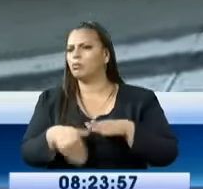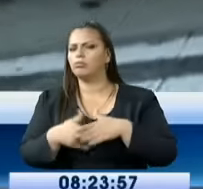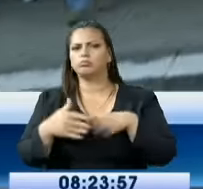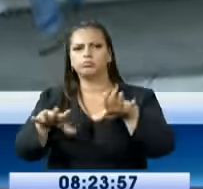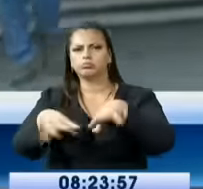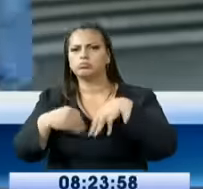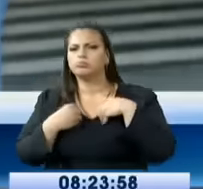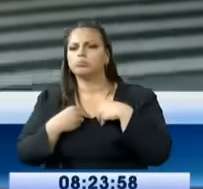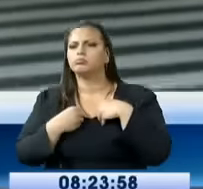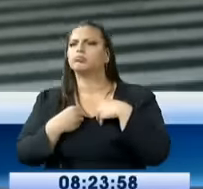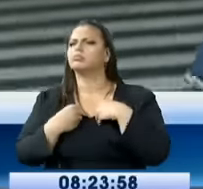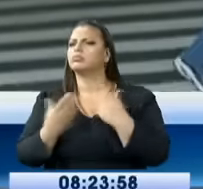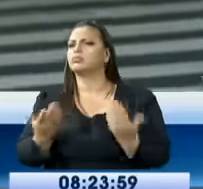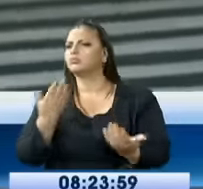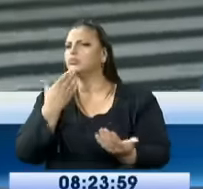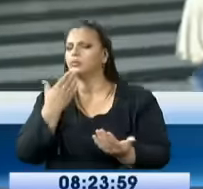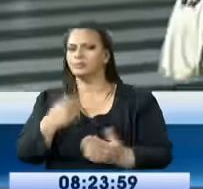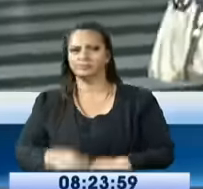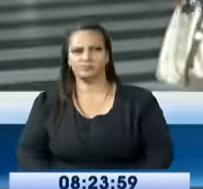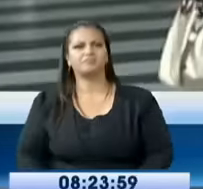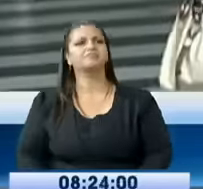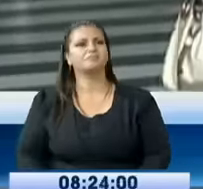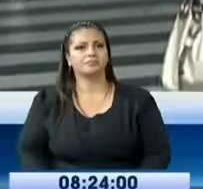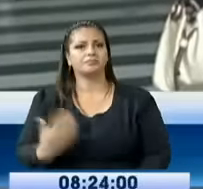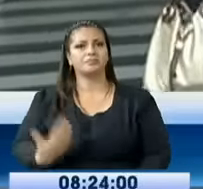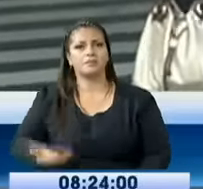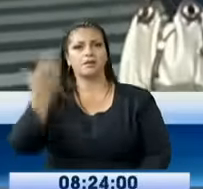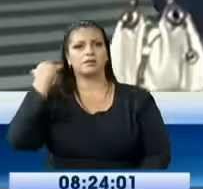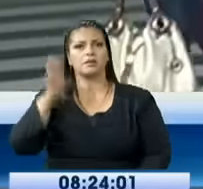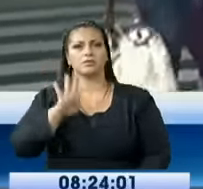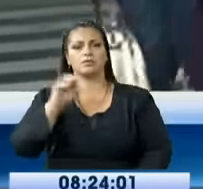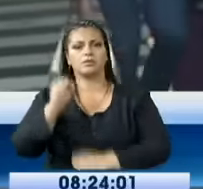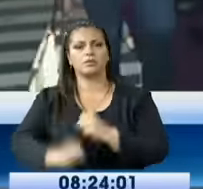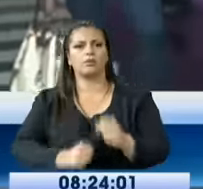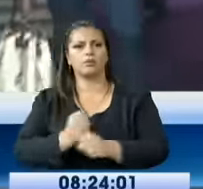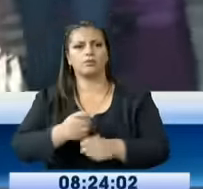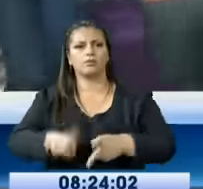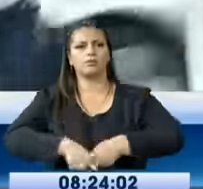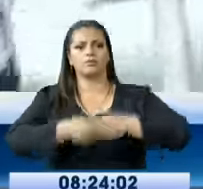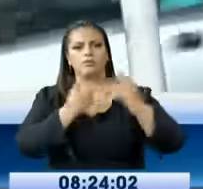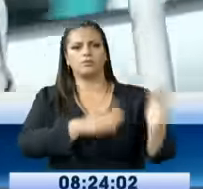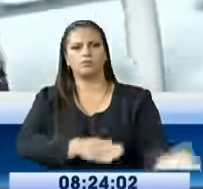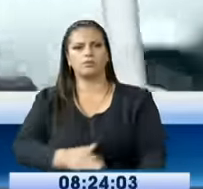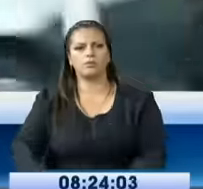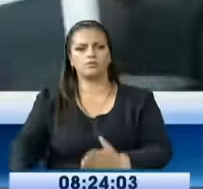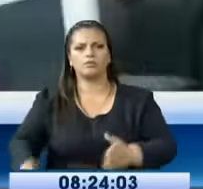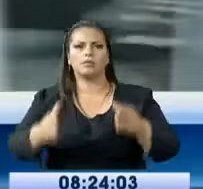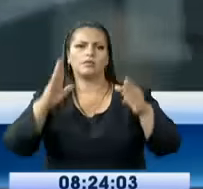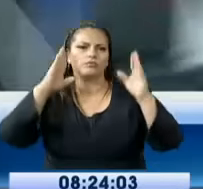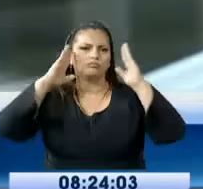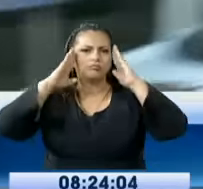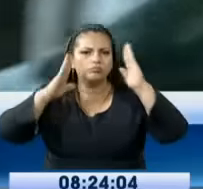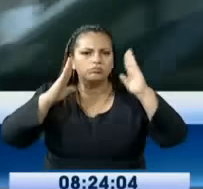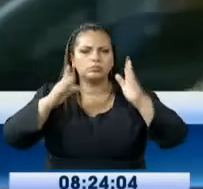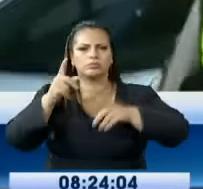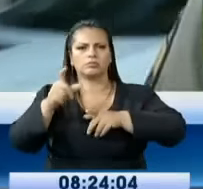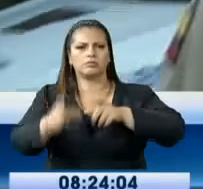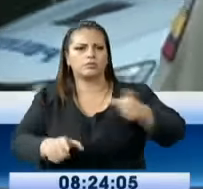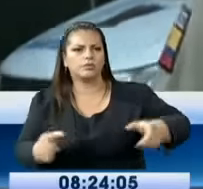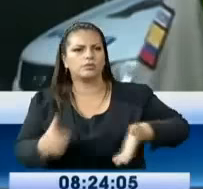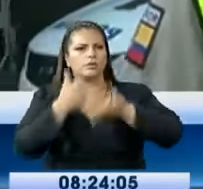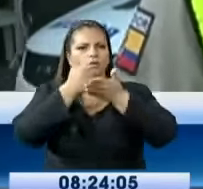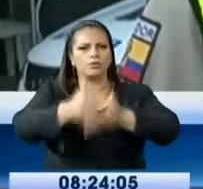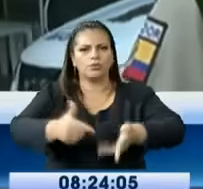sí, como le manifestaba, son el 5 años ya que venimos con este plan Mi Retorno Seguro. En realidad eso nos ha dado unos buenos